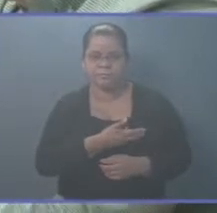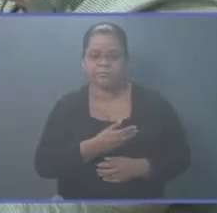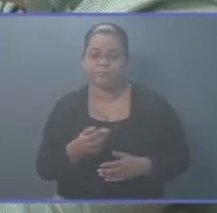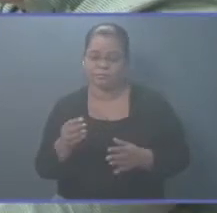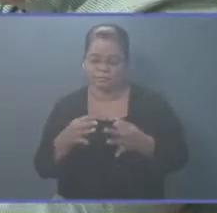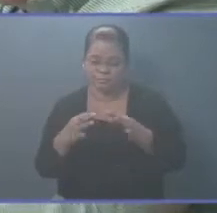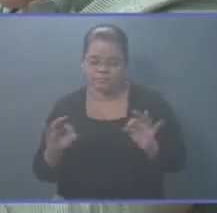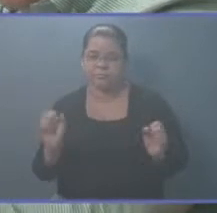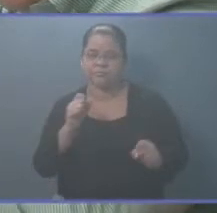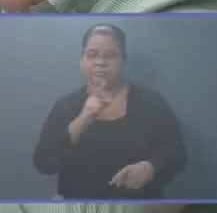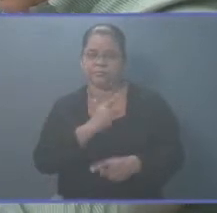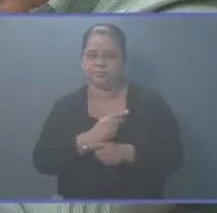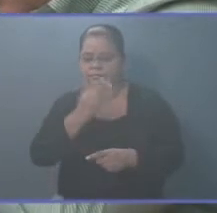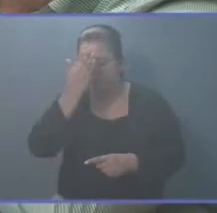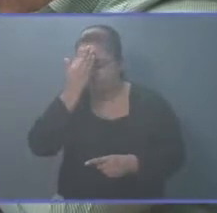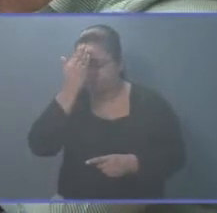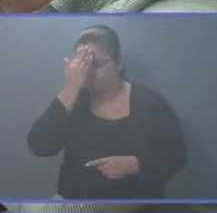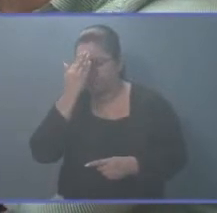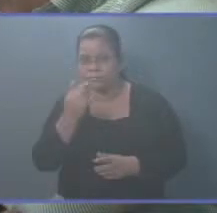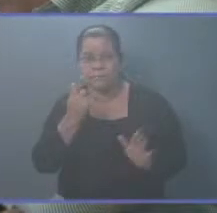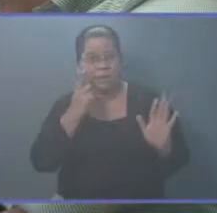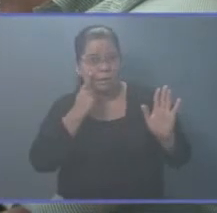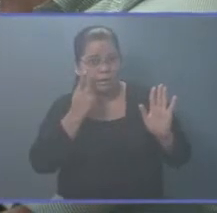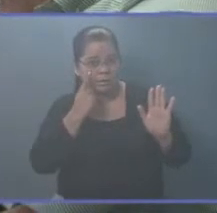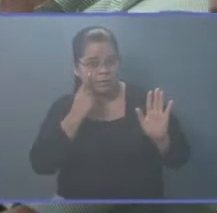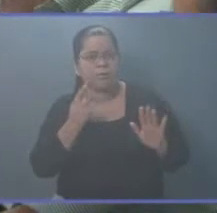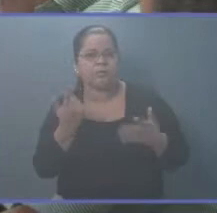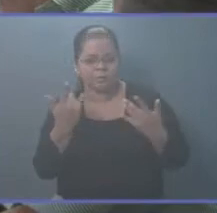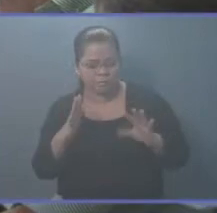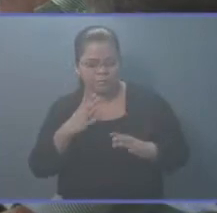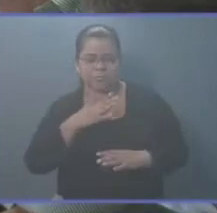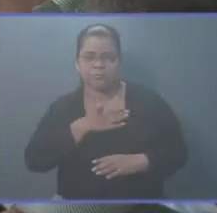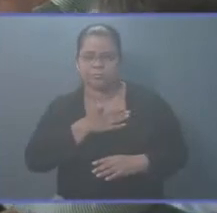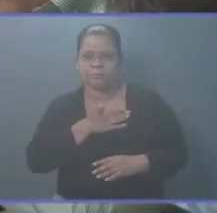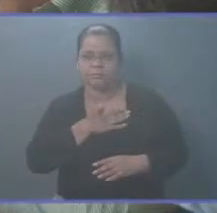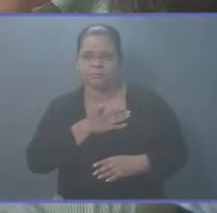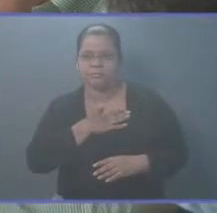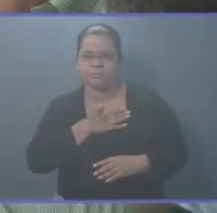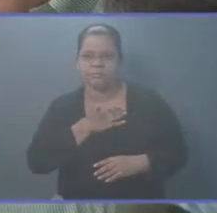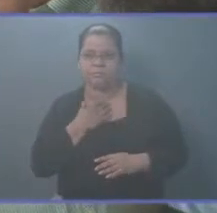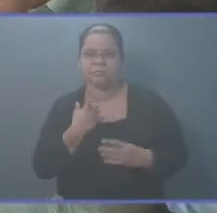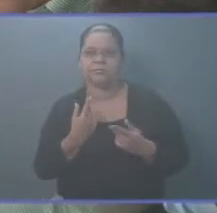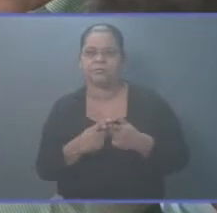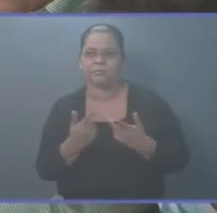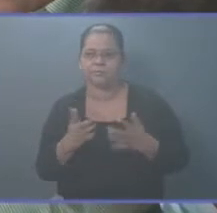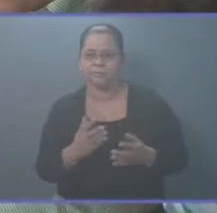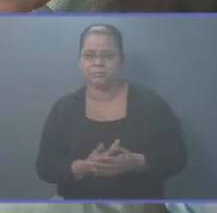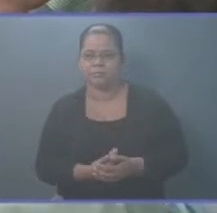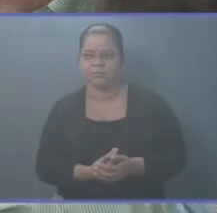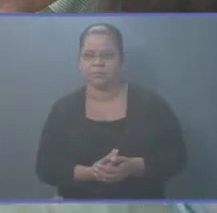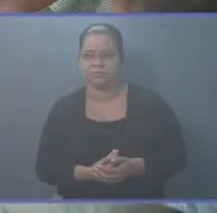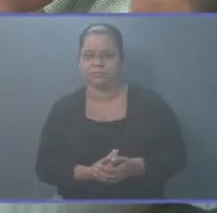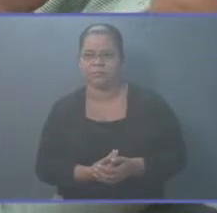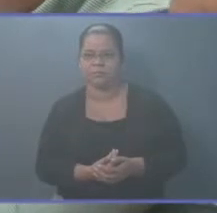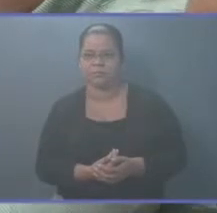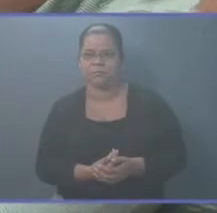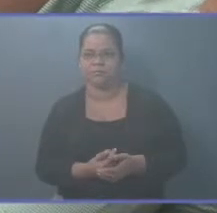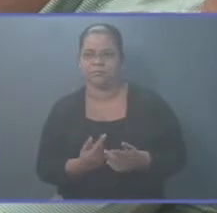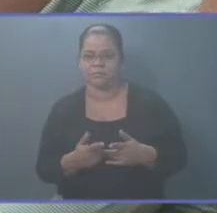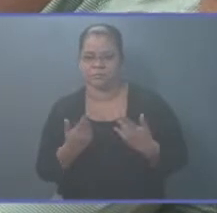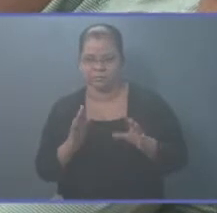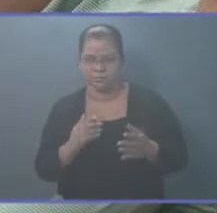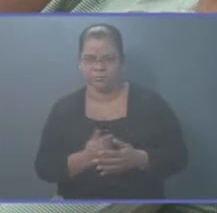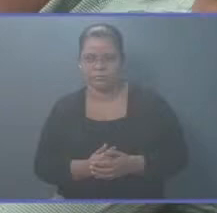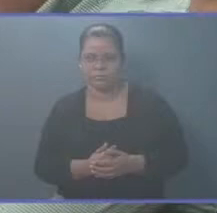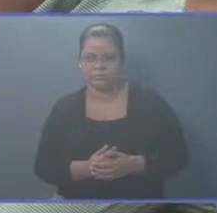Sé que el testimonio referencial existe, pero no desde el punto de vista